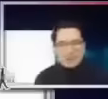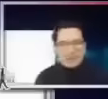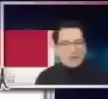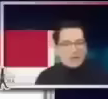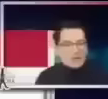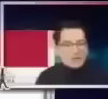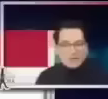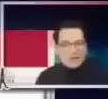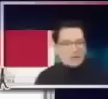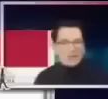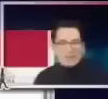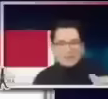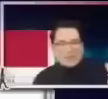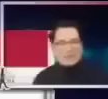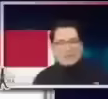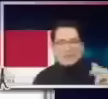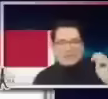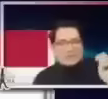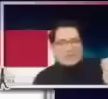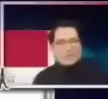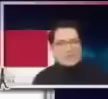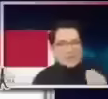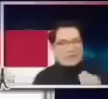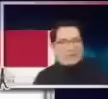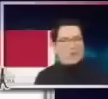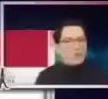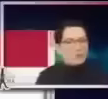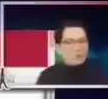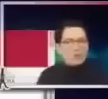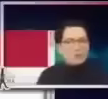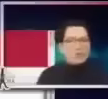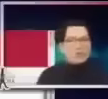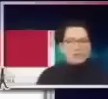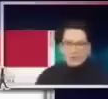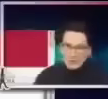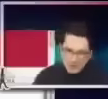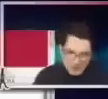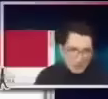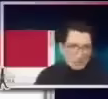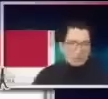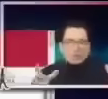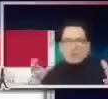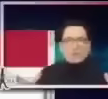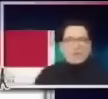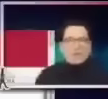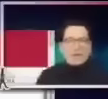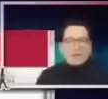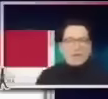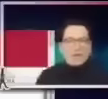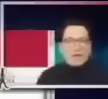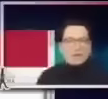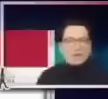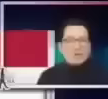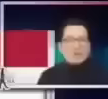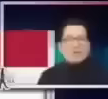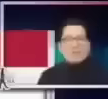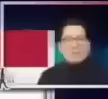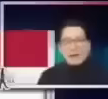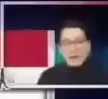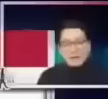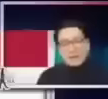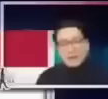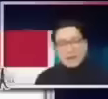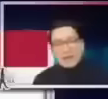de contrabando. Las empresas de Estados Unidos están tratando con todo de mandar combustible prácticamente